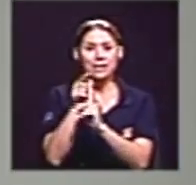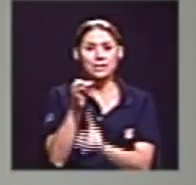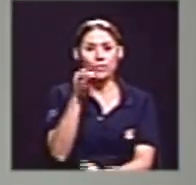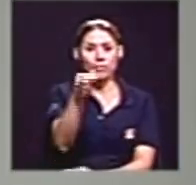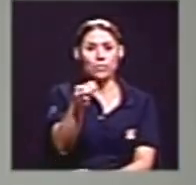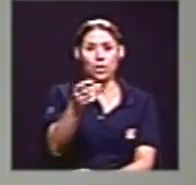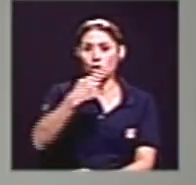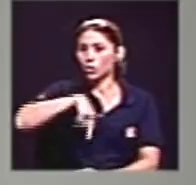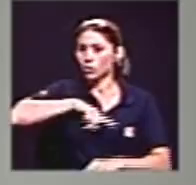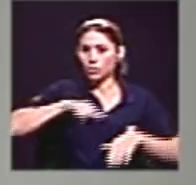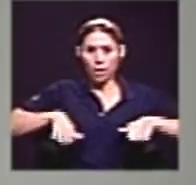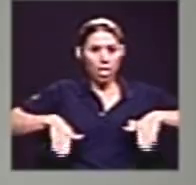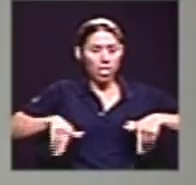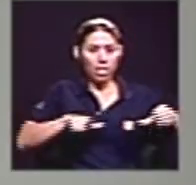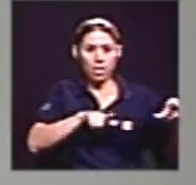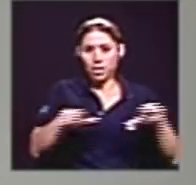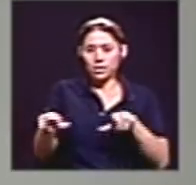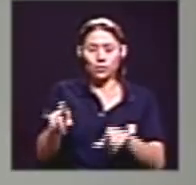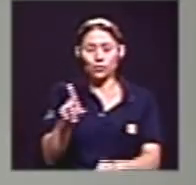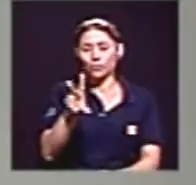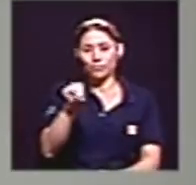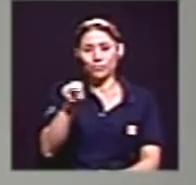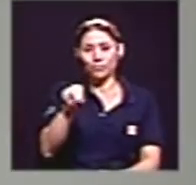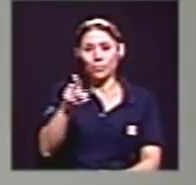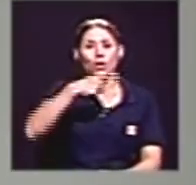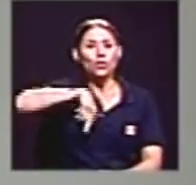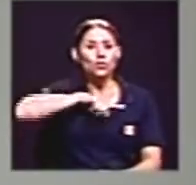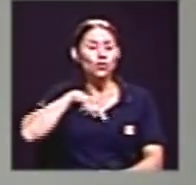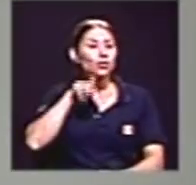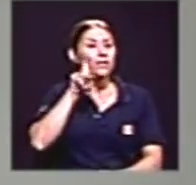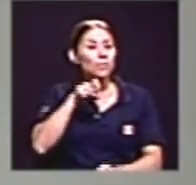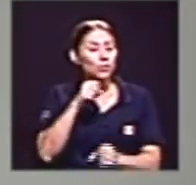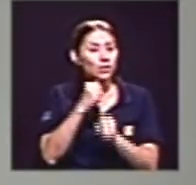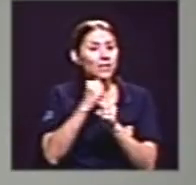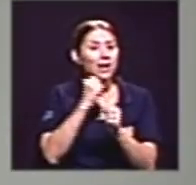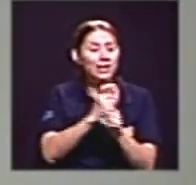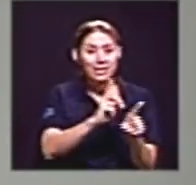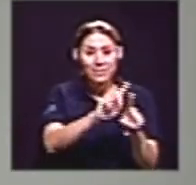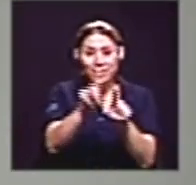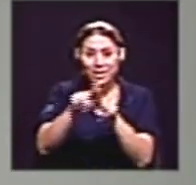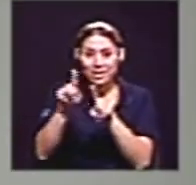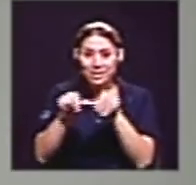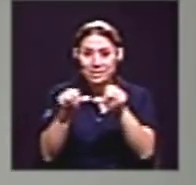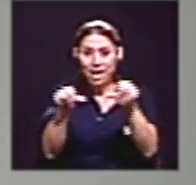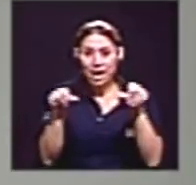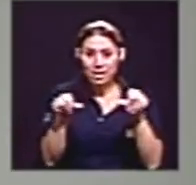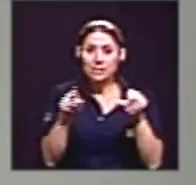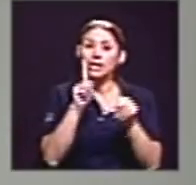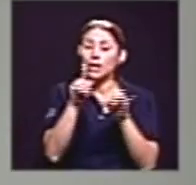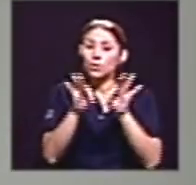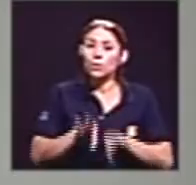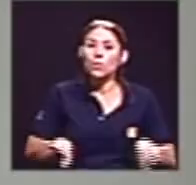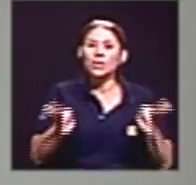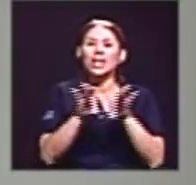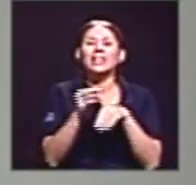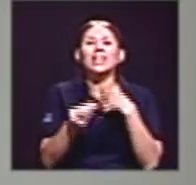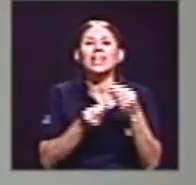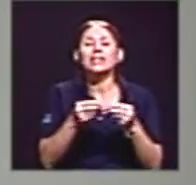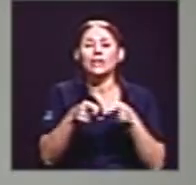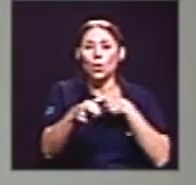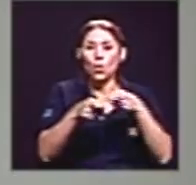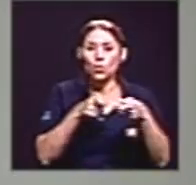listos todavía, es decir, tenemos que actuar en diferentes frentes. Hay un frente importante que es el control de la liquidez y el manejo de la